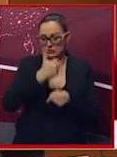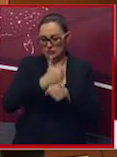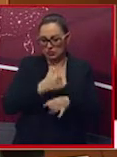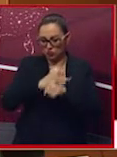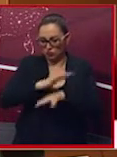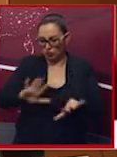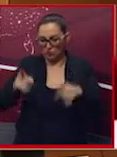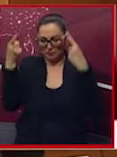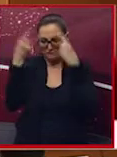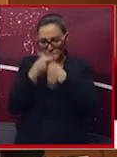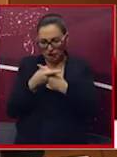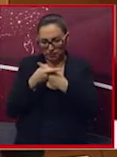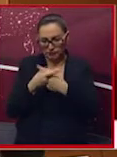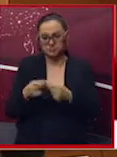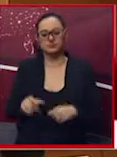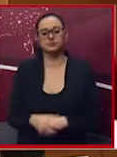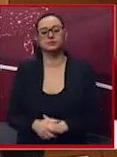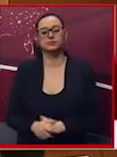de gobierno.